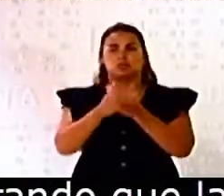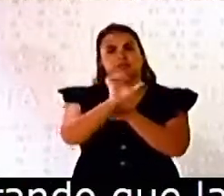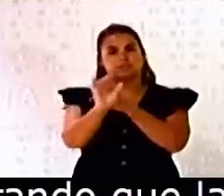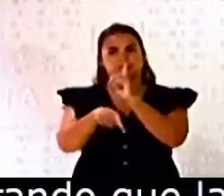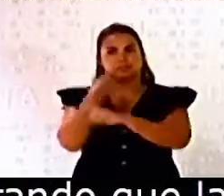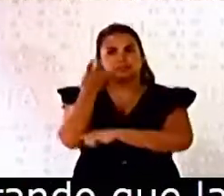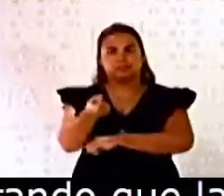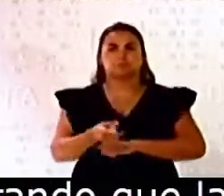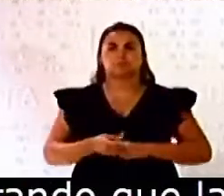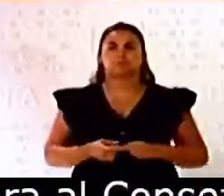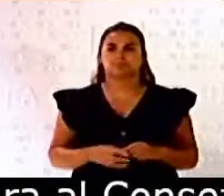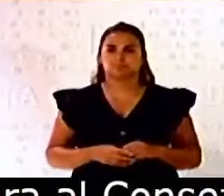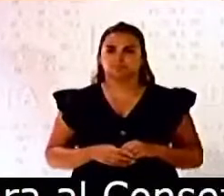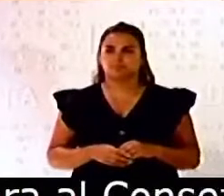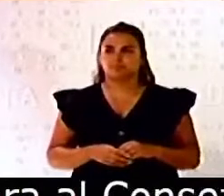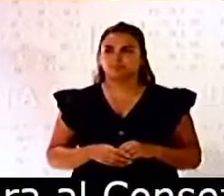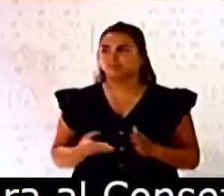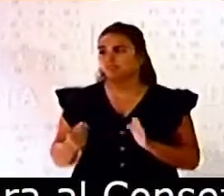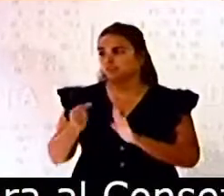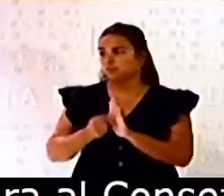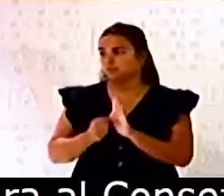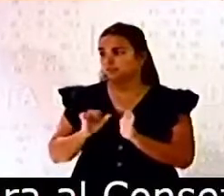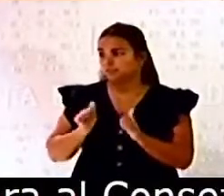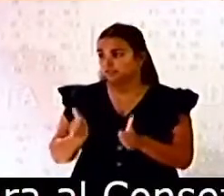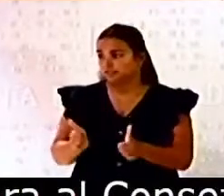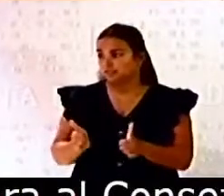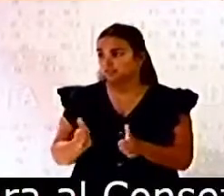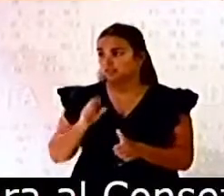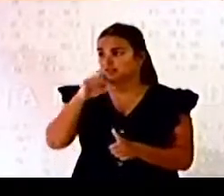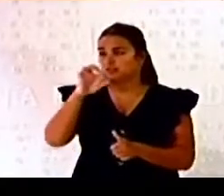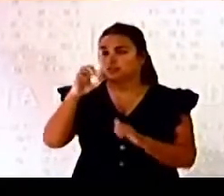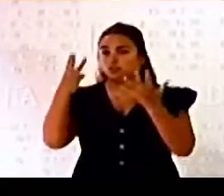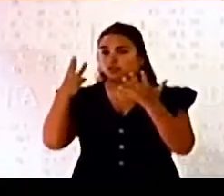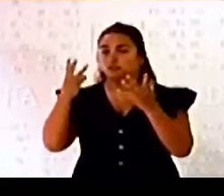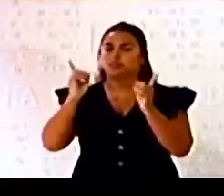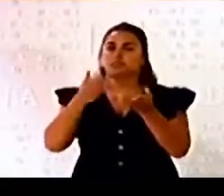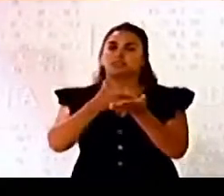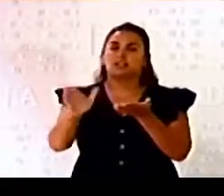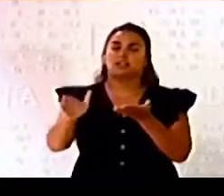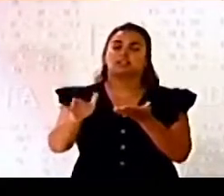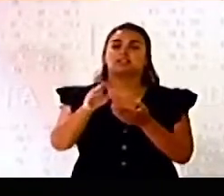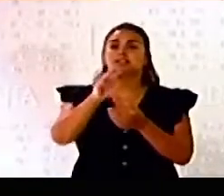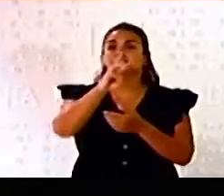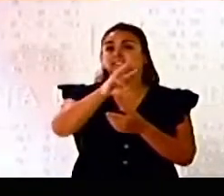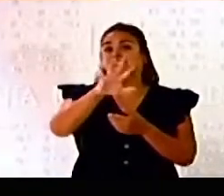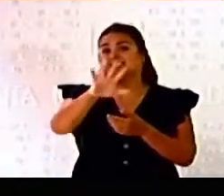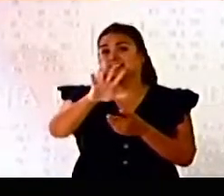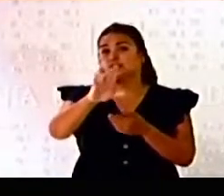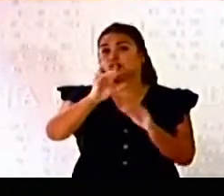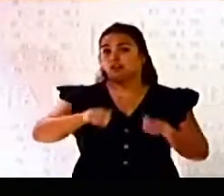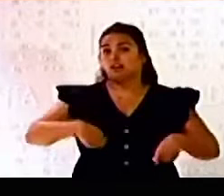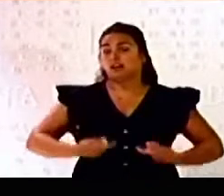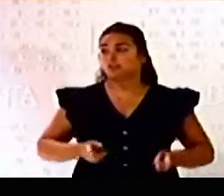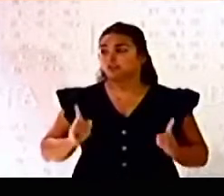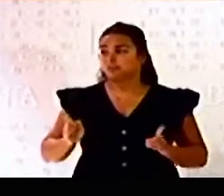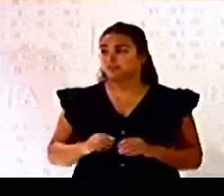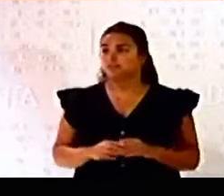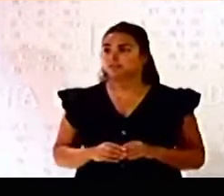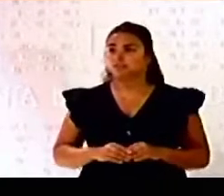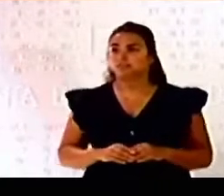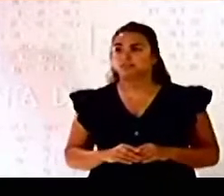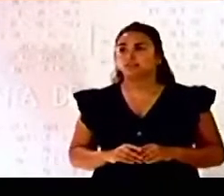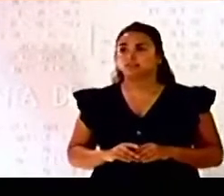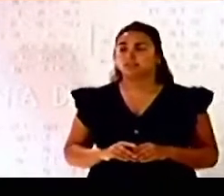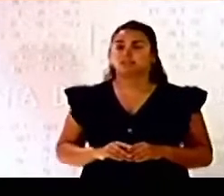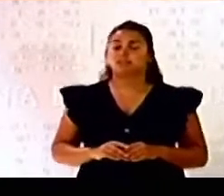viene. Pero con los requisitos iniciales, entonces, de los 108 solo se gastarían 35. ¿Perdón? Con los